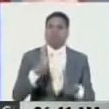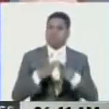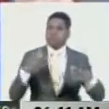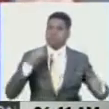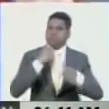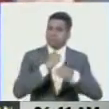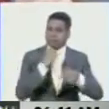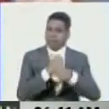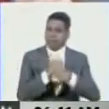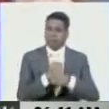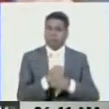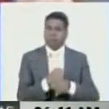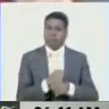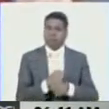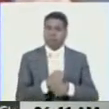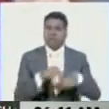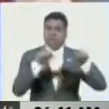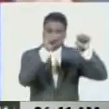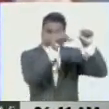tenemos una agenda mucho más